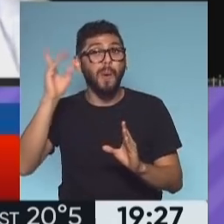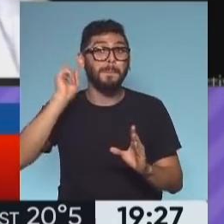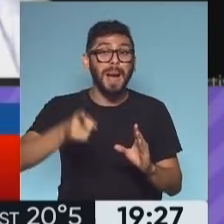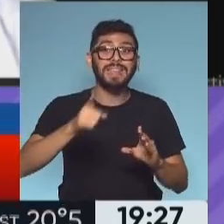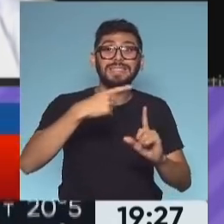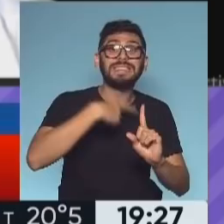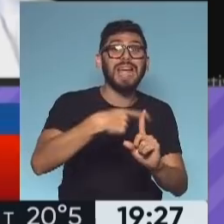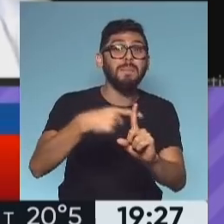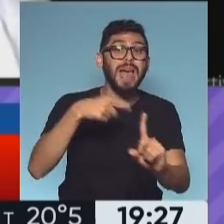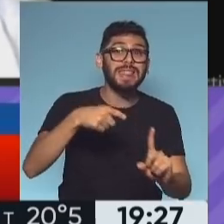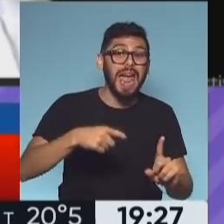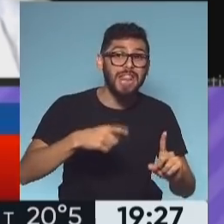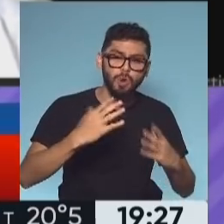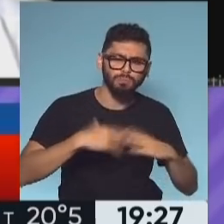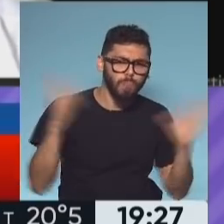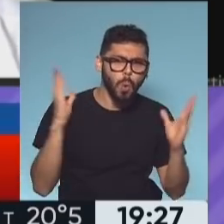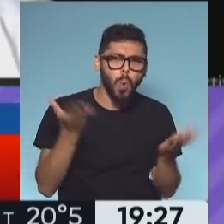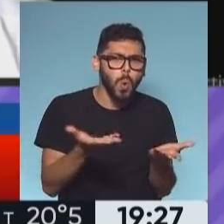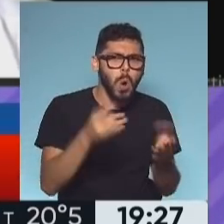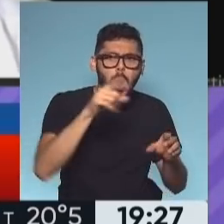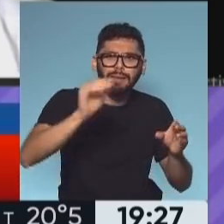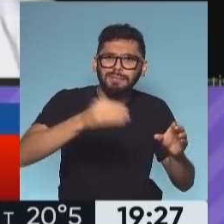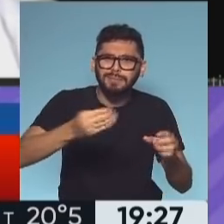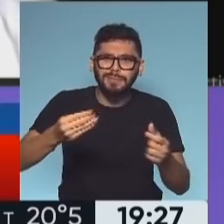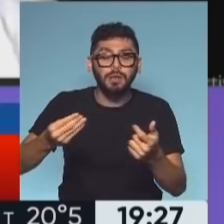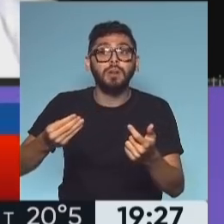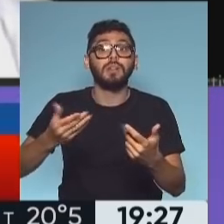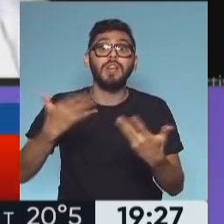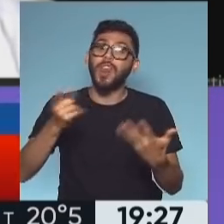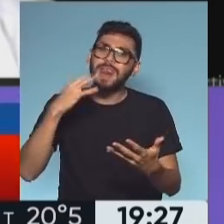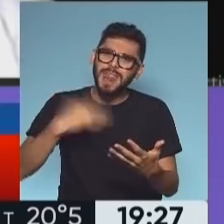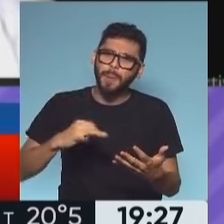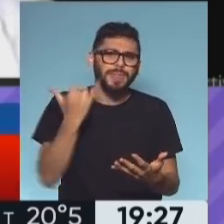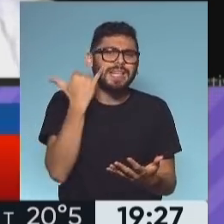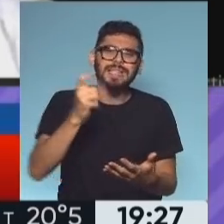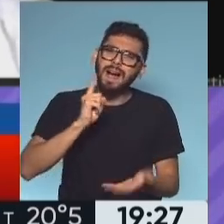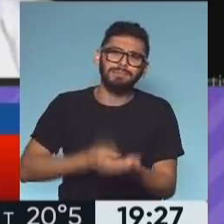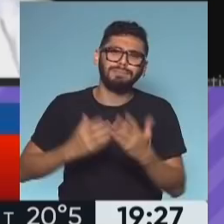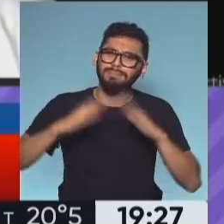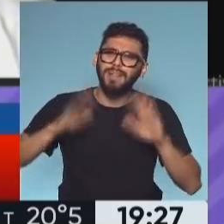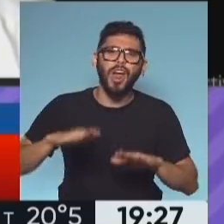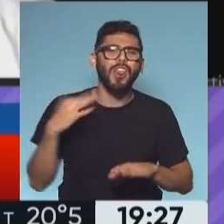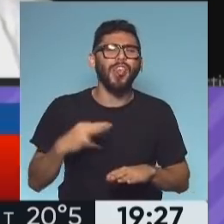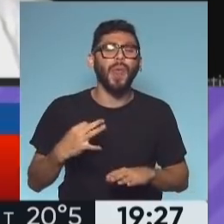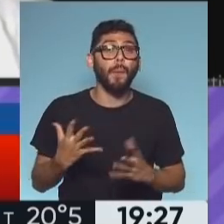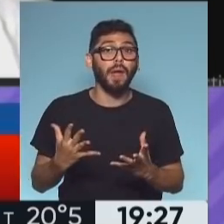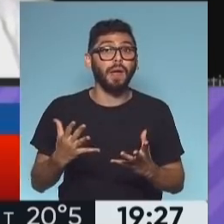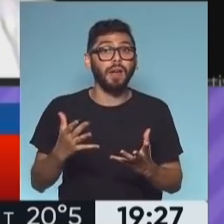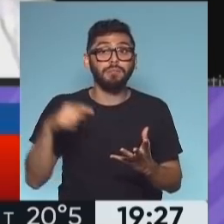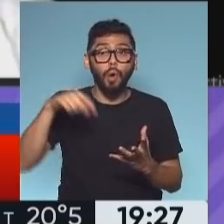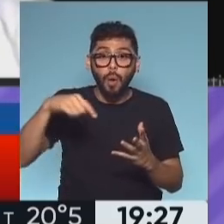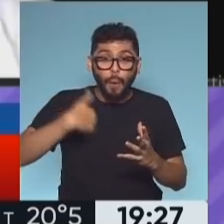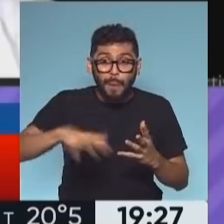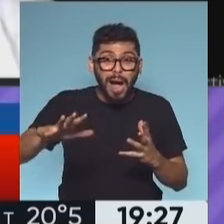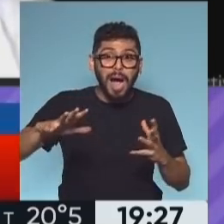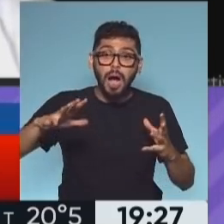los cementerios. Es el momento de tomar medidas restrictivas en serio ya. Es la única forma de evitar esta caída libre que